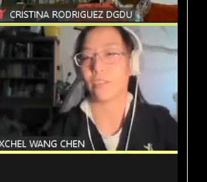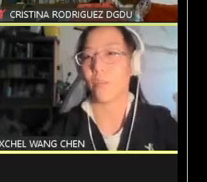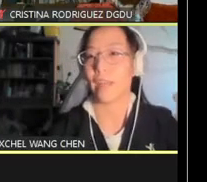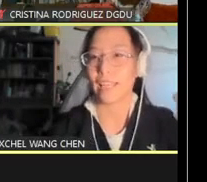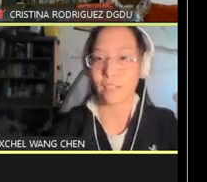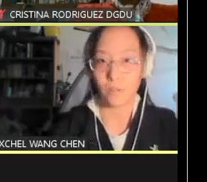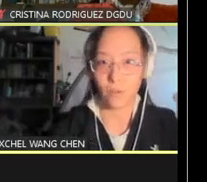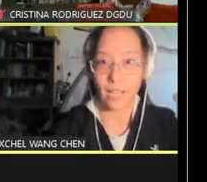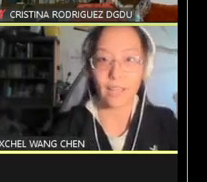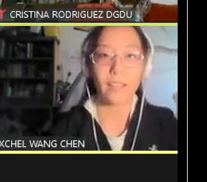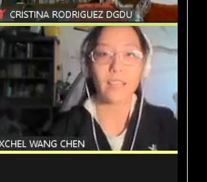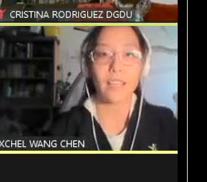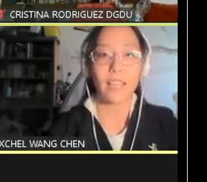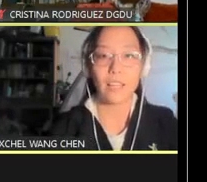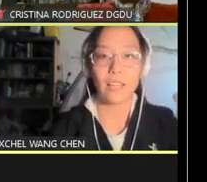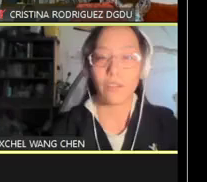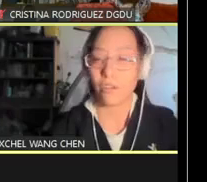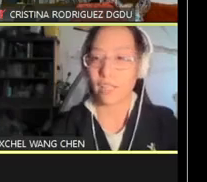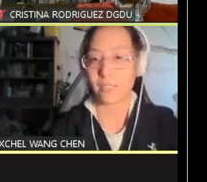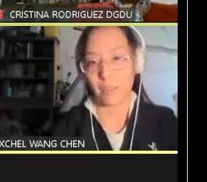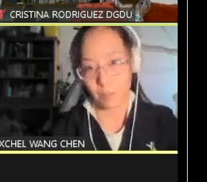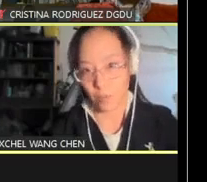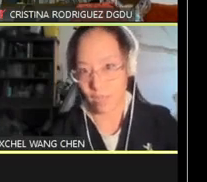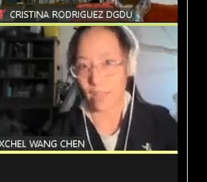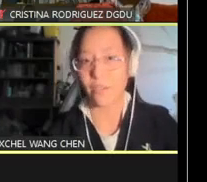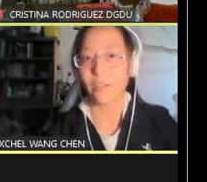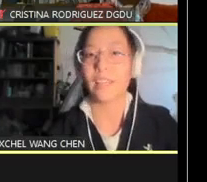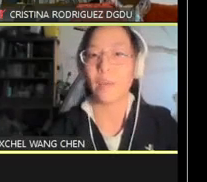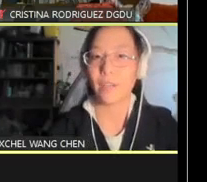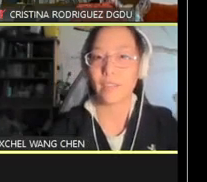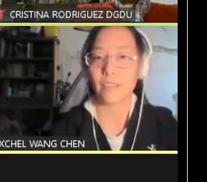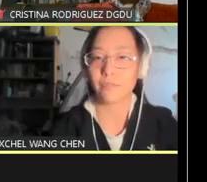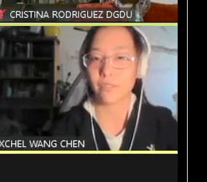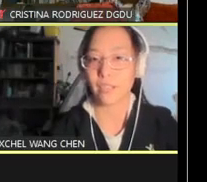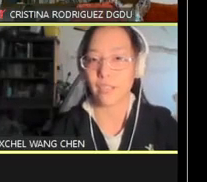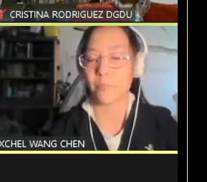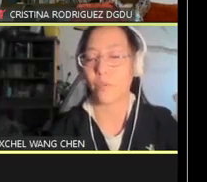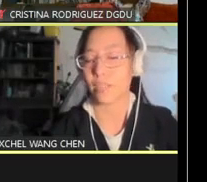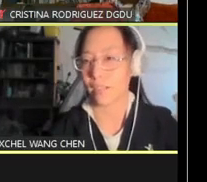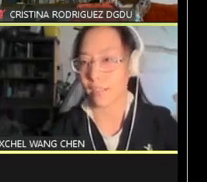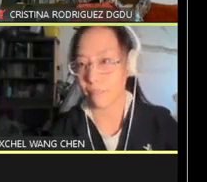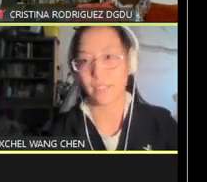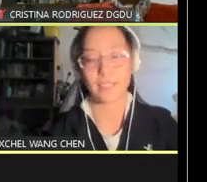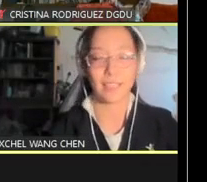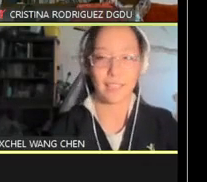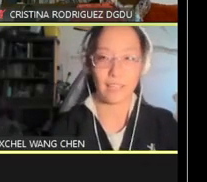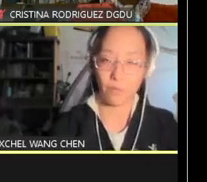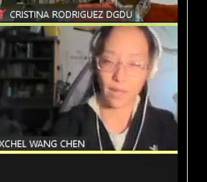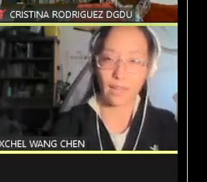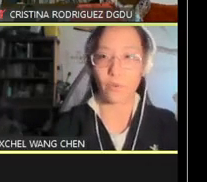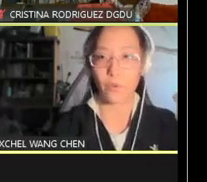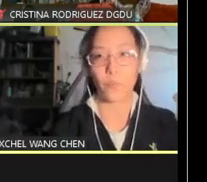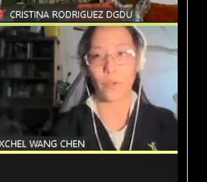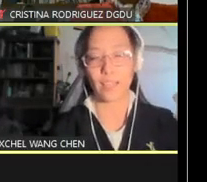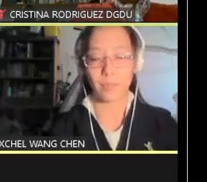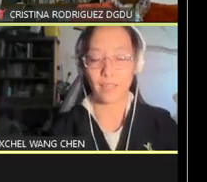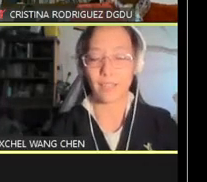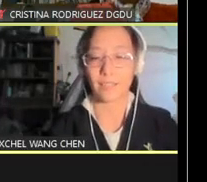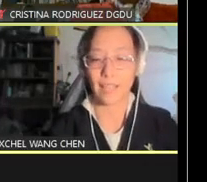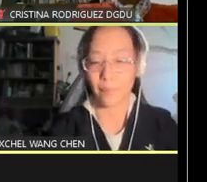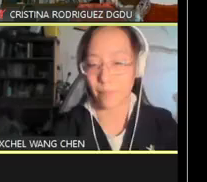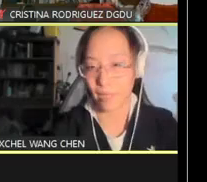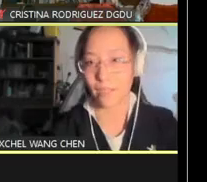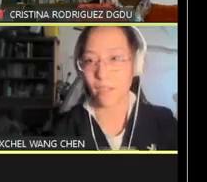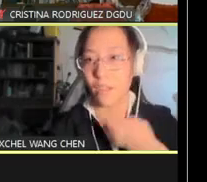el hematoma es local, el olor es también moderado, la pérdida de funcionalidad puede ser leve, es decir, que le duele o no puede